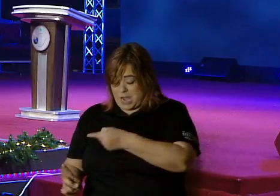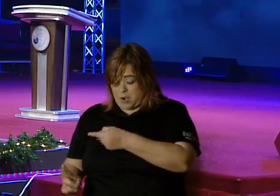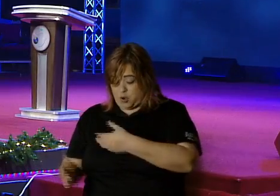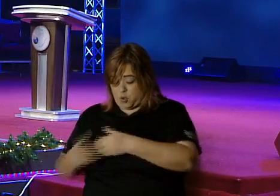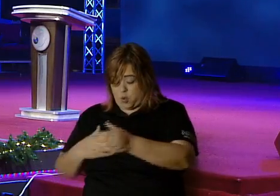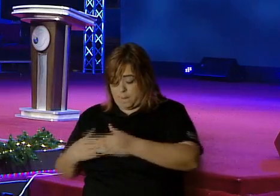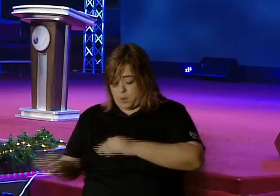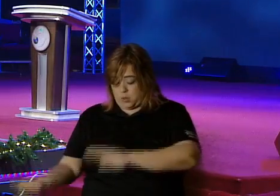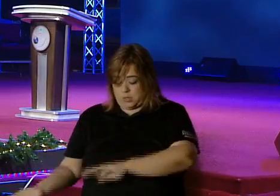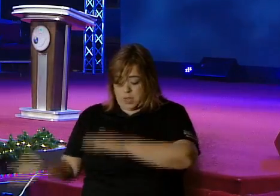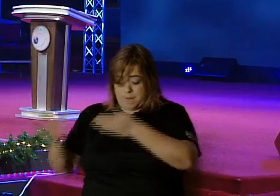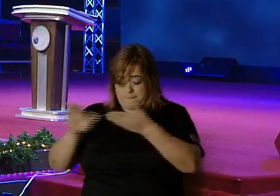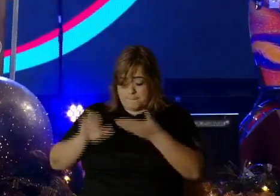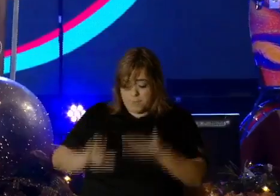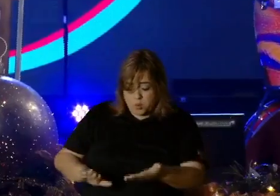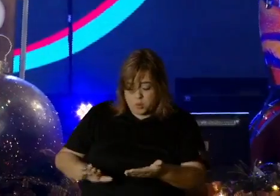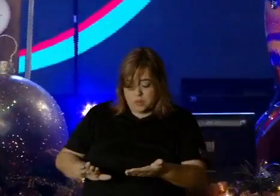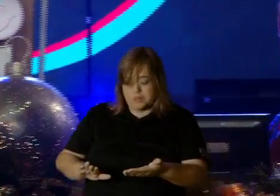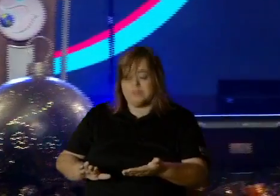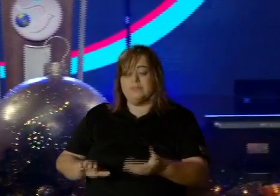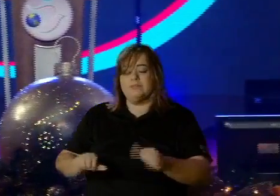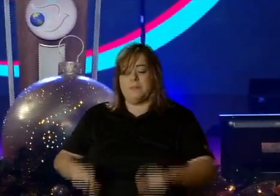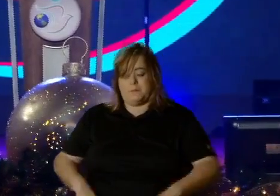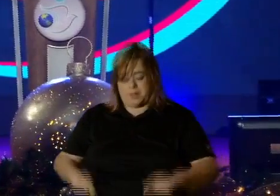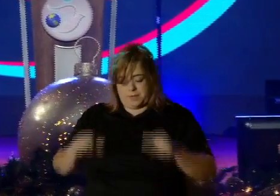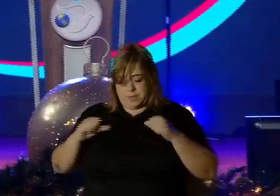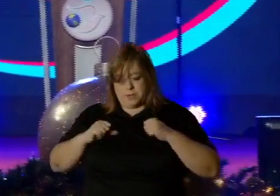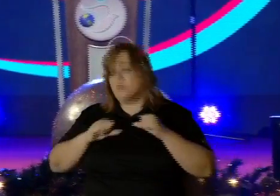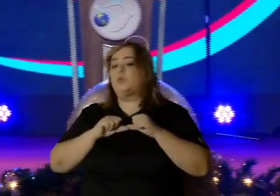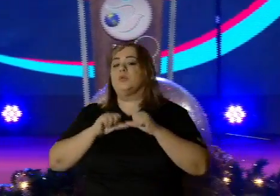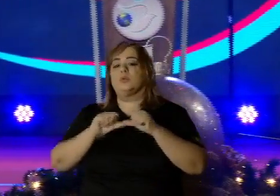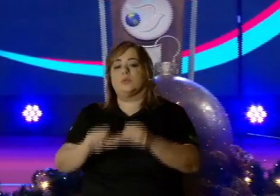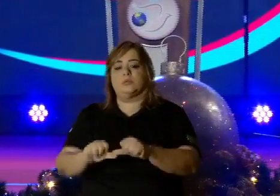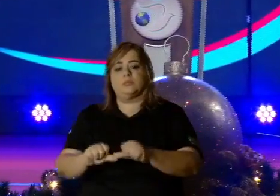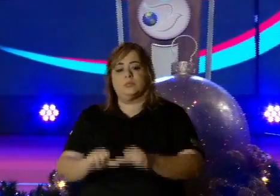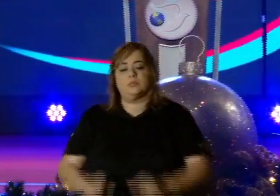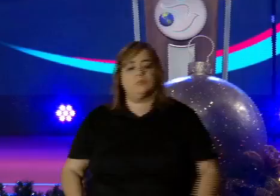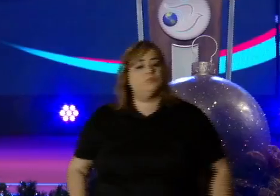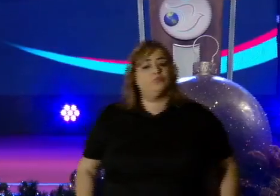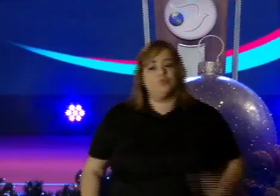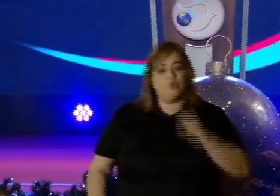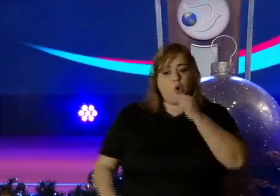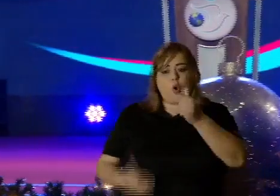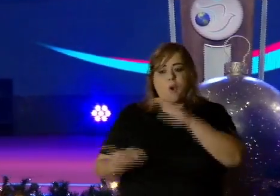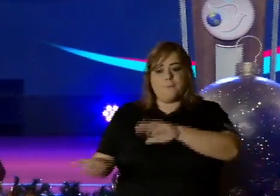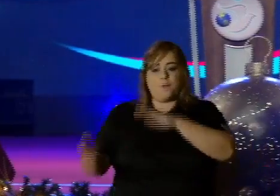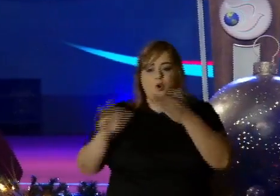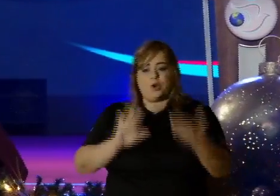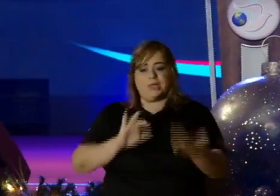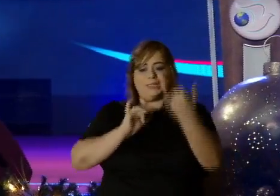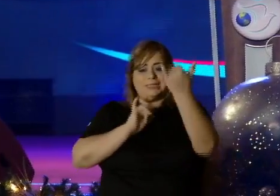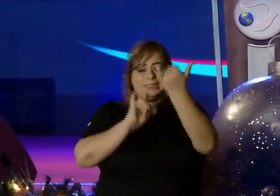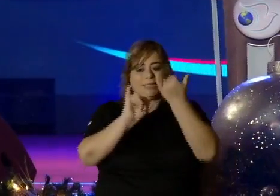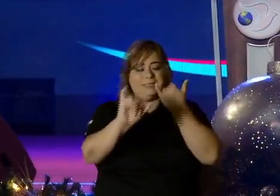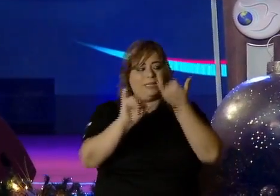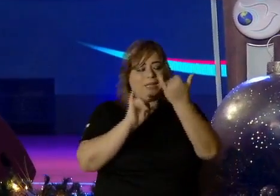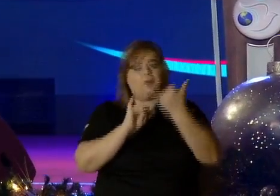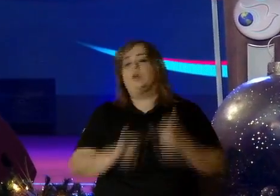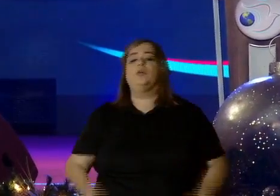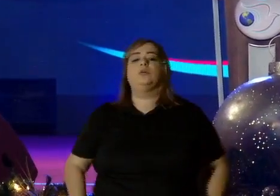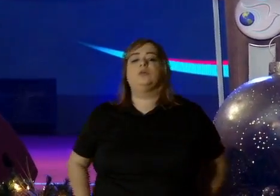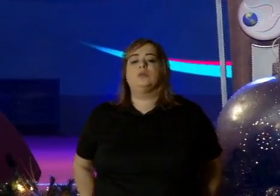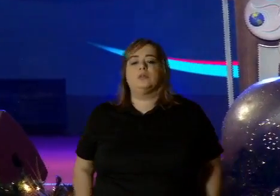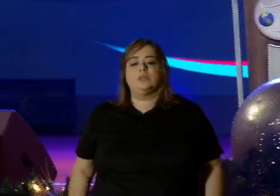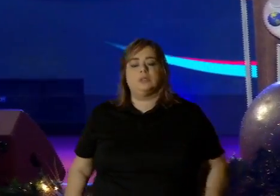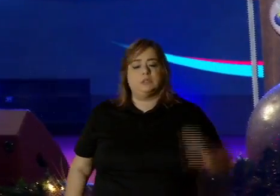eso? Amén. Y todo aquel que vive y cree en mí no morirá eternamente. ¿Crees esto? Yo también lo creo. Le dijo,